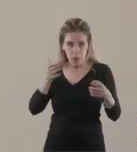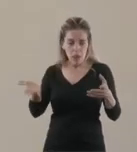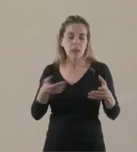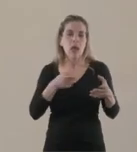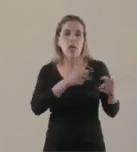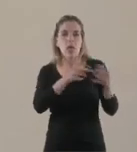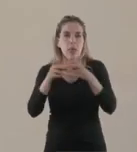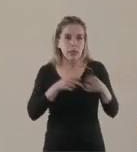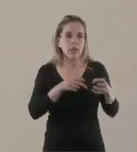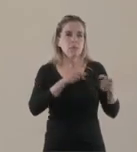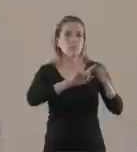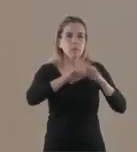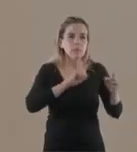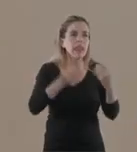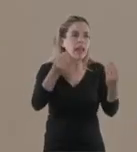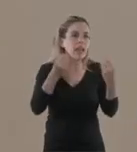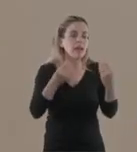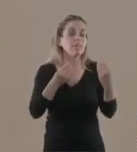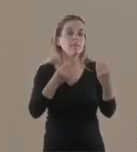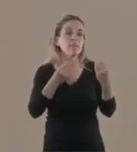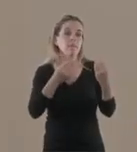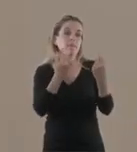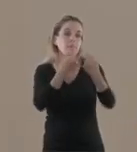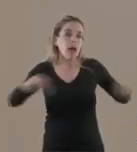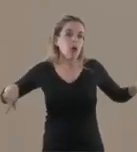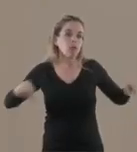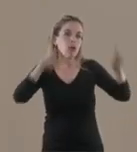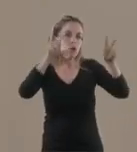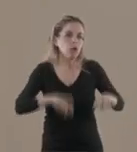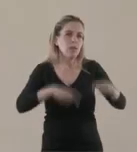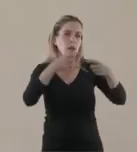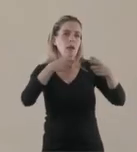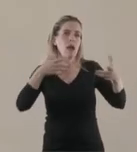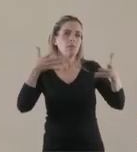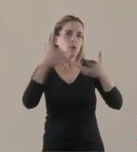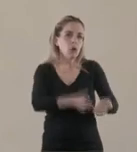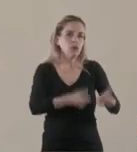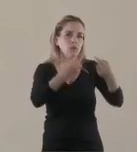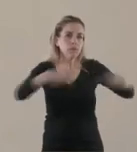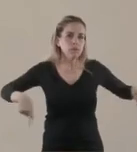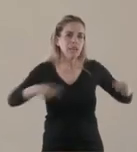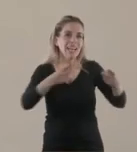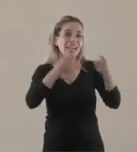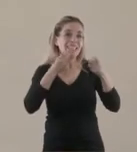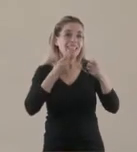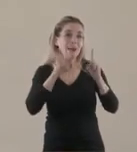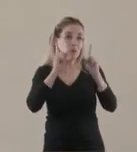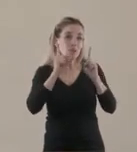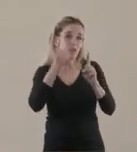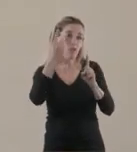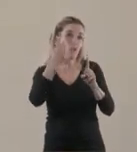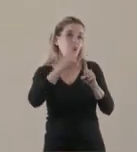de que todos los instrumentos que necesitamos estos años este año y medio a pesar de la pandemia